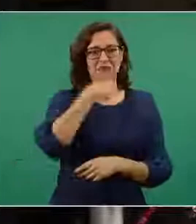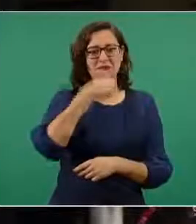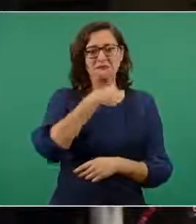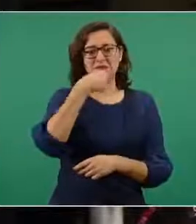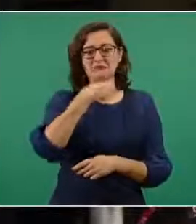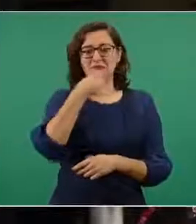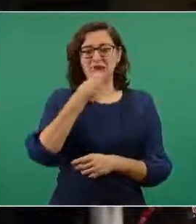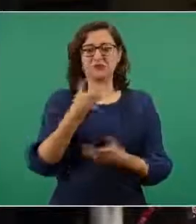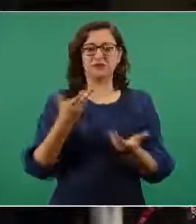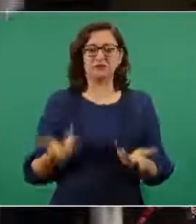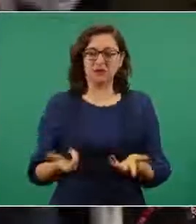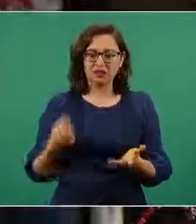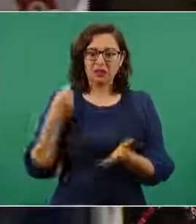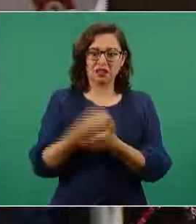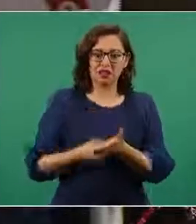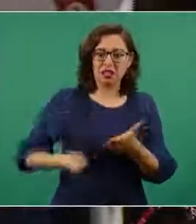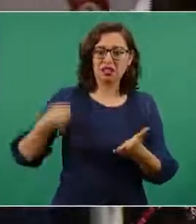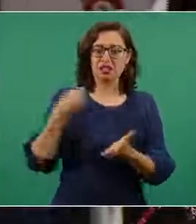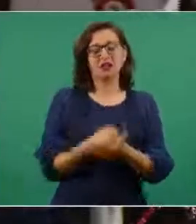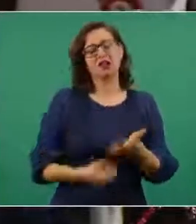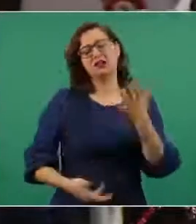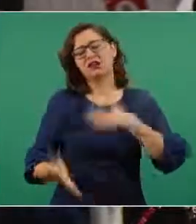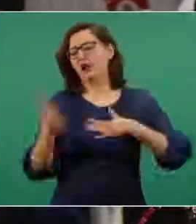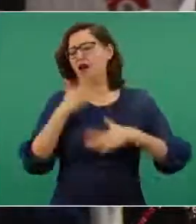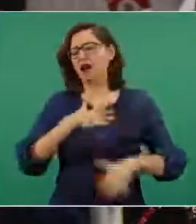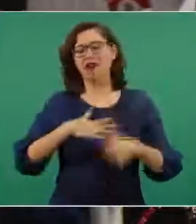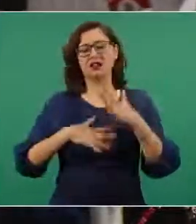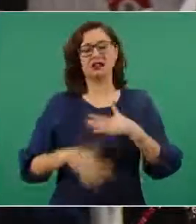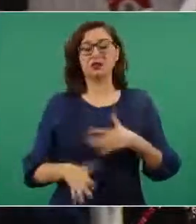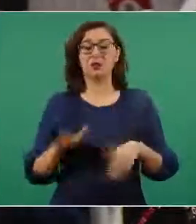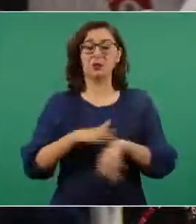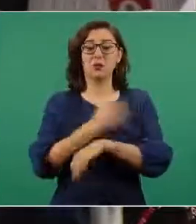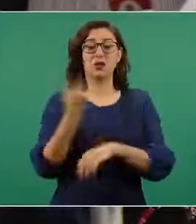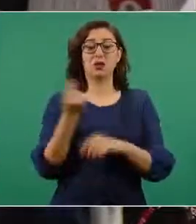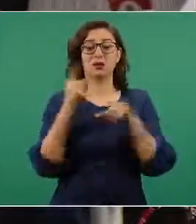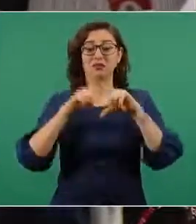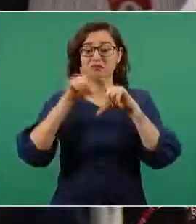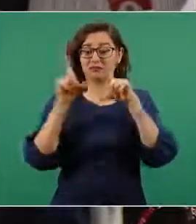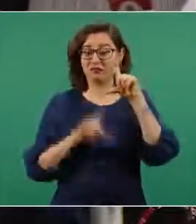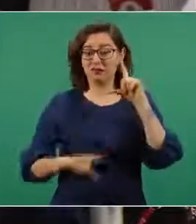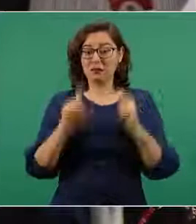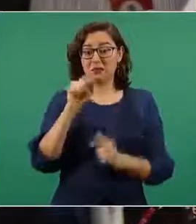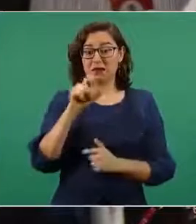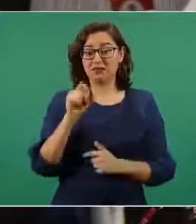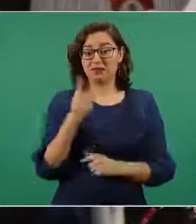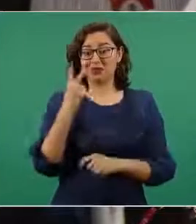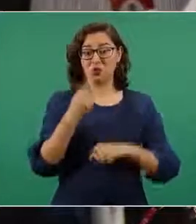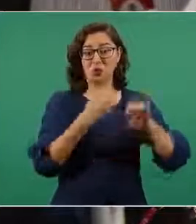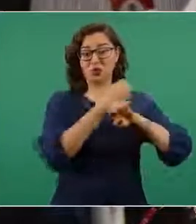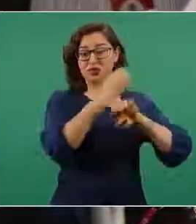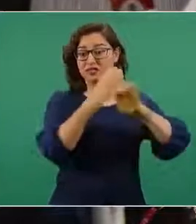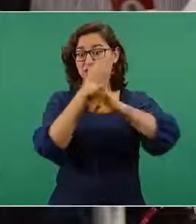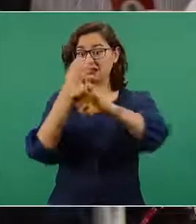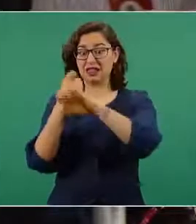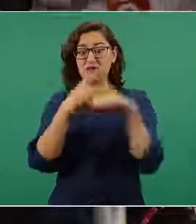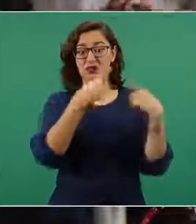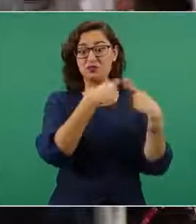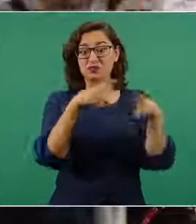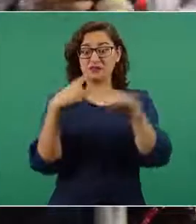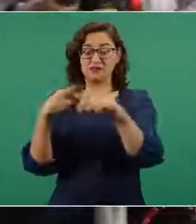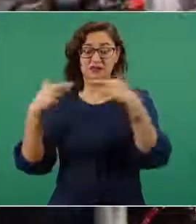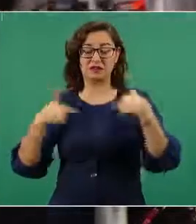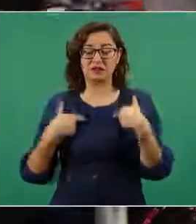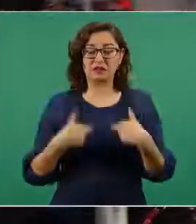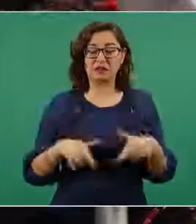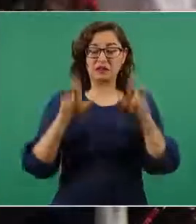pues se cansan de venir porque vienen de los 22 estados de la República Mexicana, en representación de